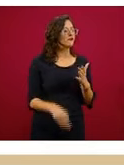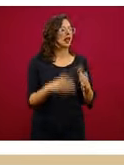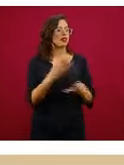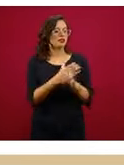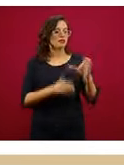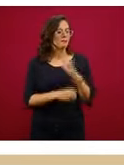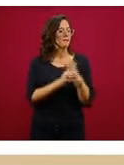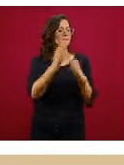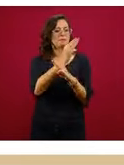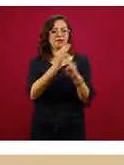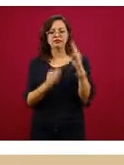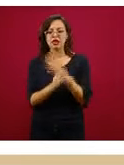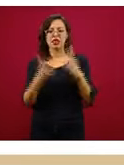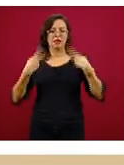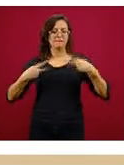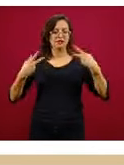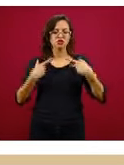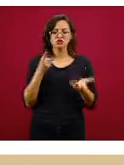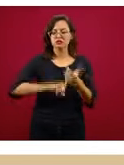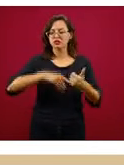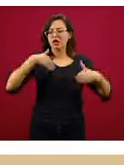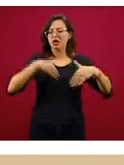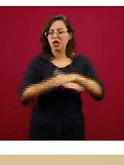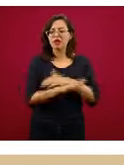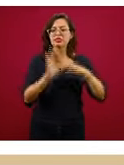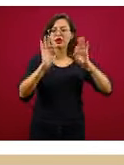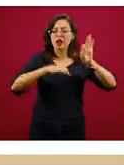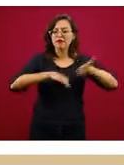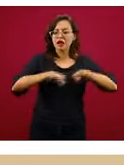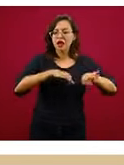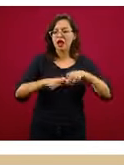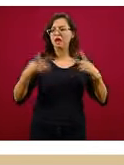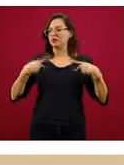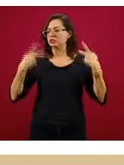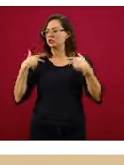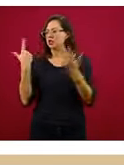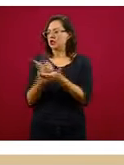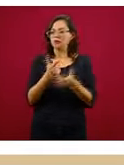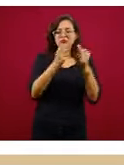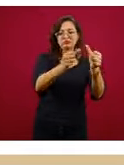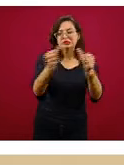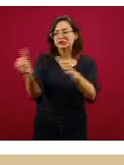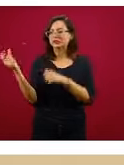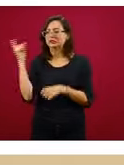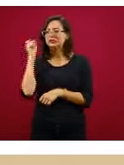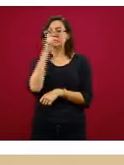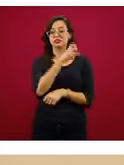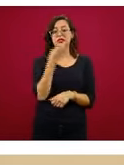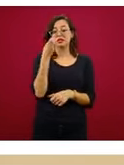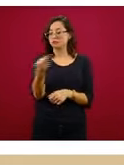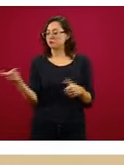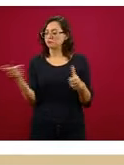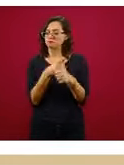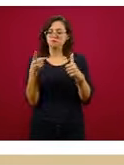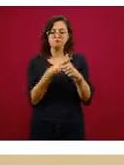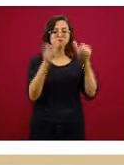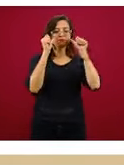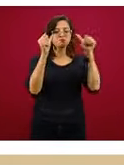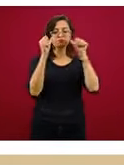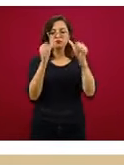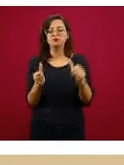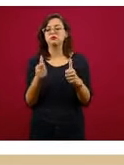personal, de insumos para poder atender a los pacientes graves. Y esa fue la prioridad. Fue la prioridad aumentar los recursos